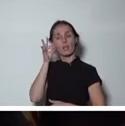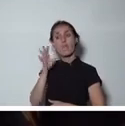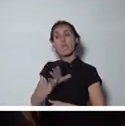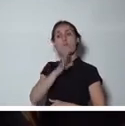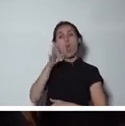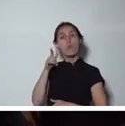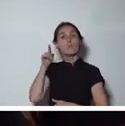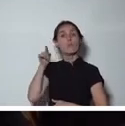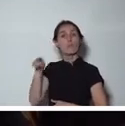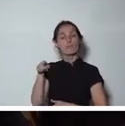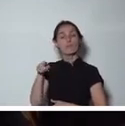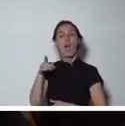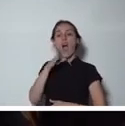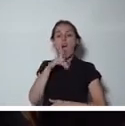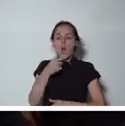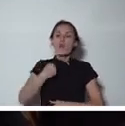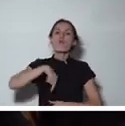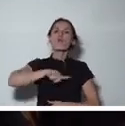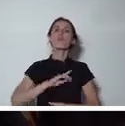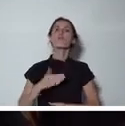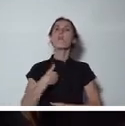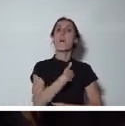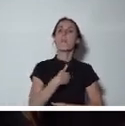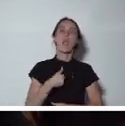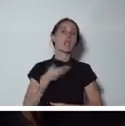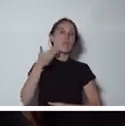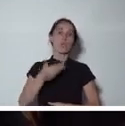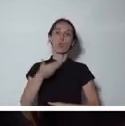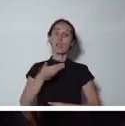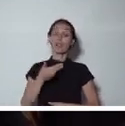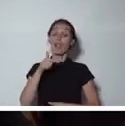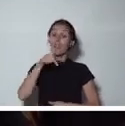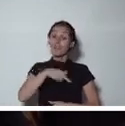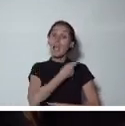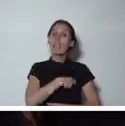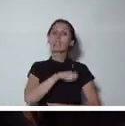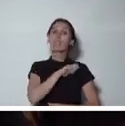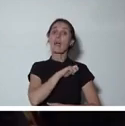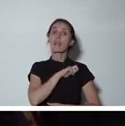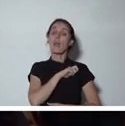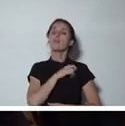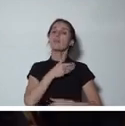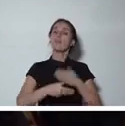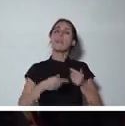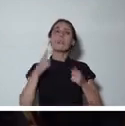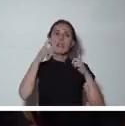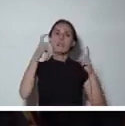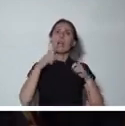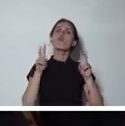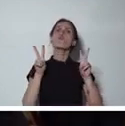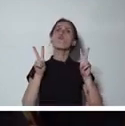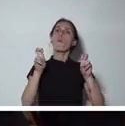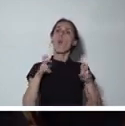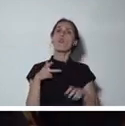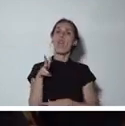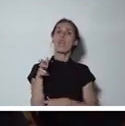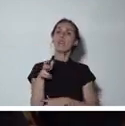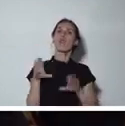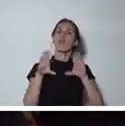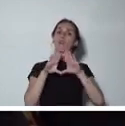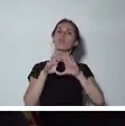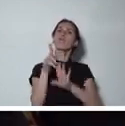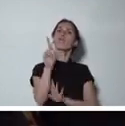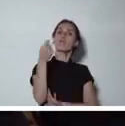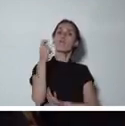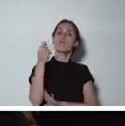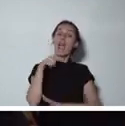importante que es consolidar en España una nueva generación de derechos feministas es muy importante esa tarea